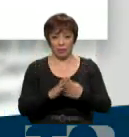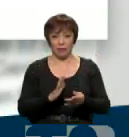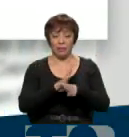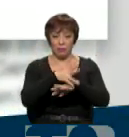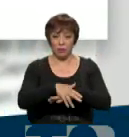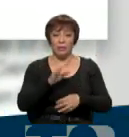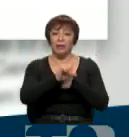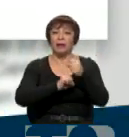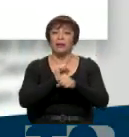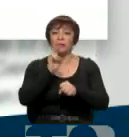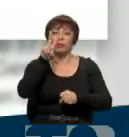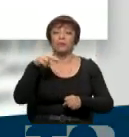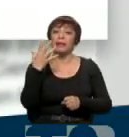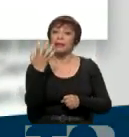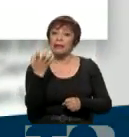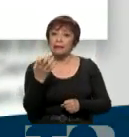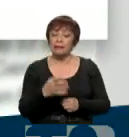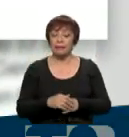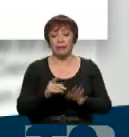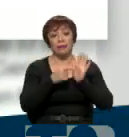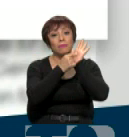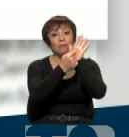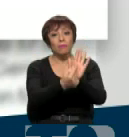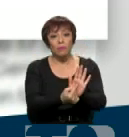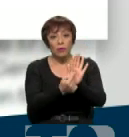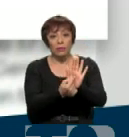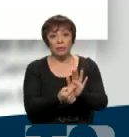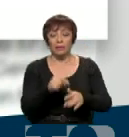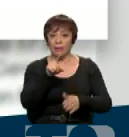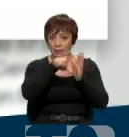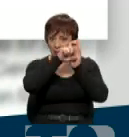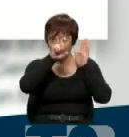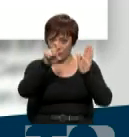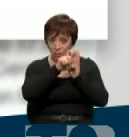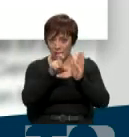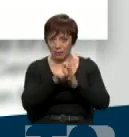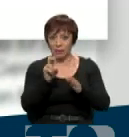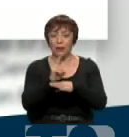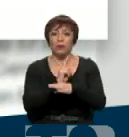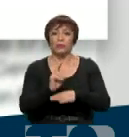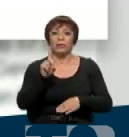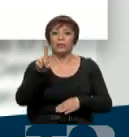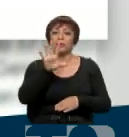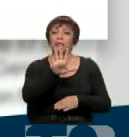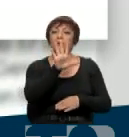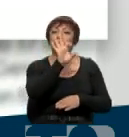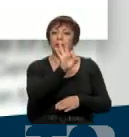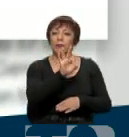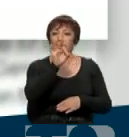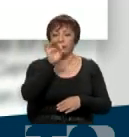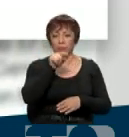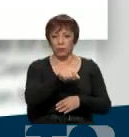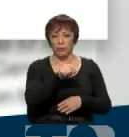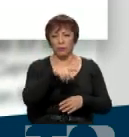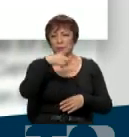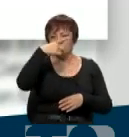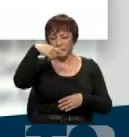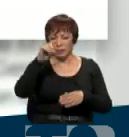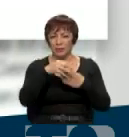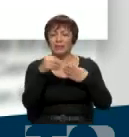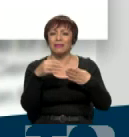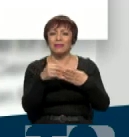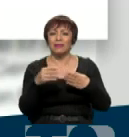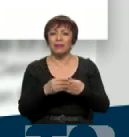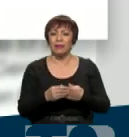del estado señala que entre 2012 y 2013 fuego clon se habría lavado 159.9 millones de dólares en el sistema